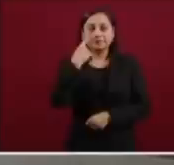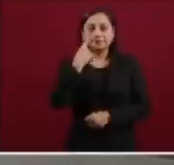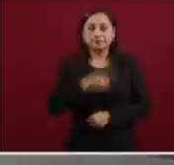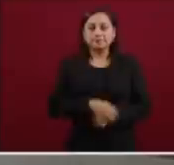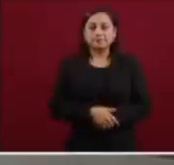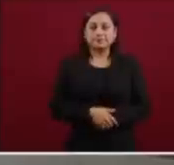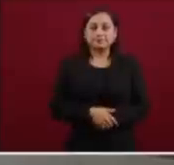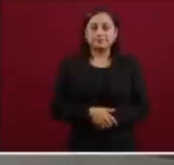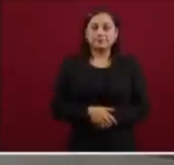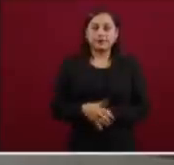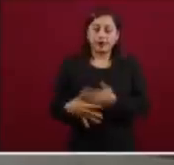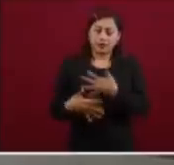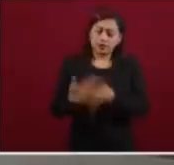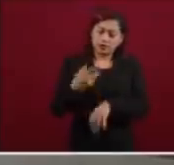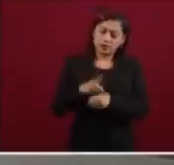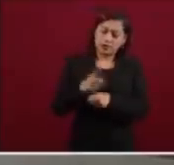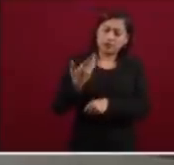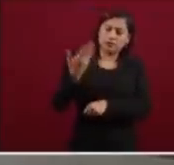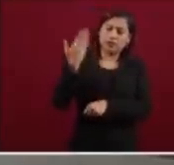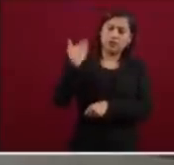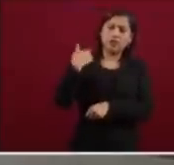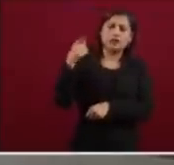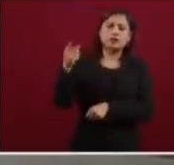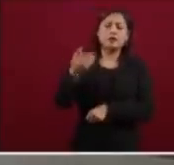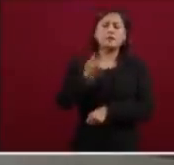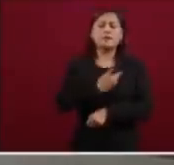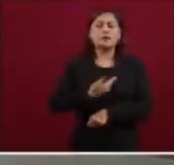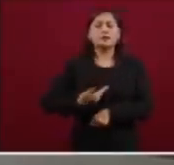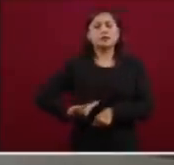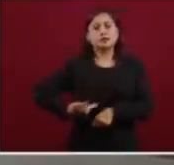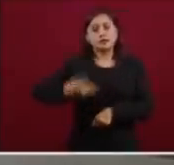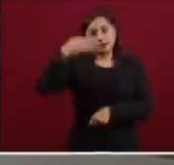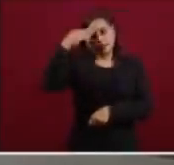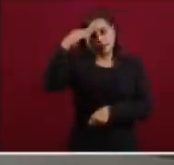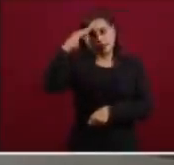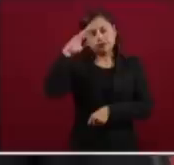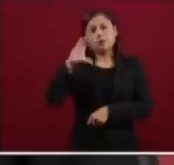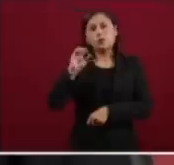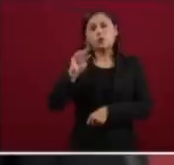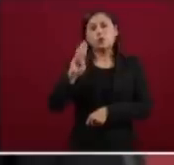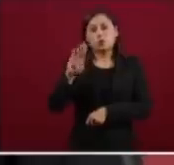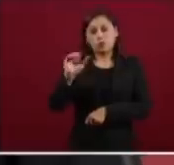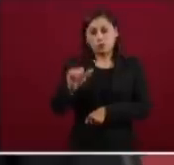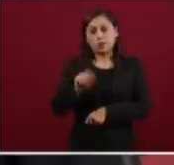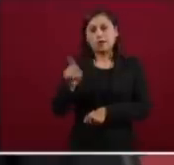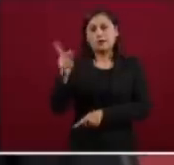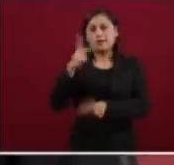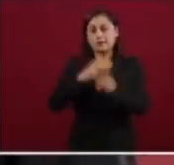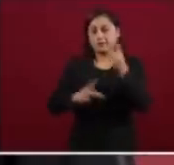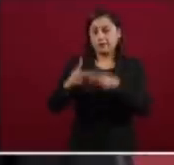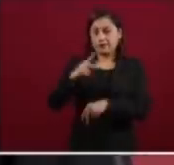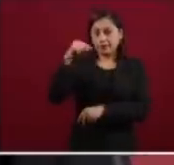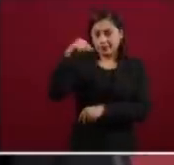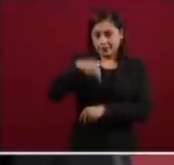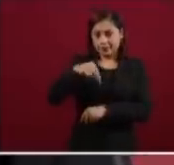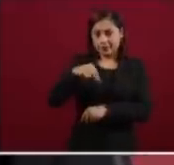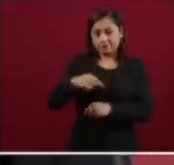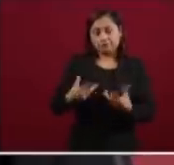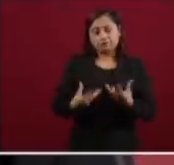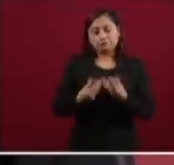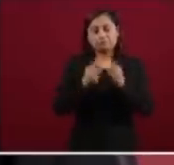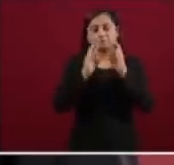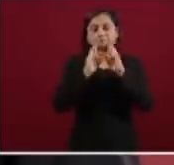hace como 15 días estuvo el presidente cuba y todos nosotros la semana pasada